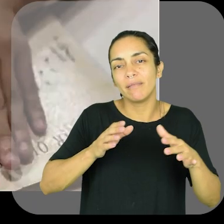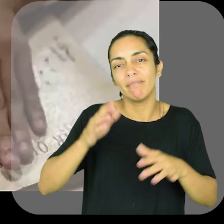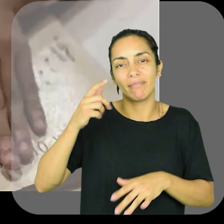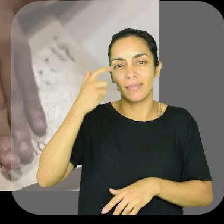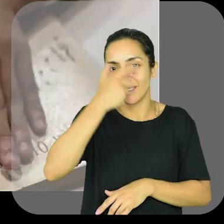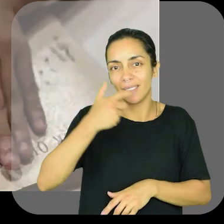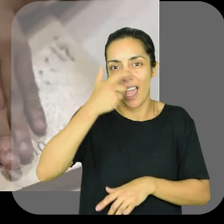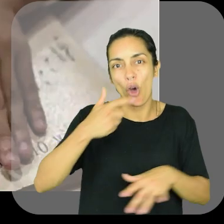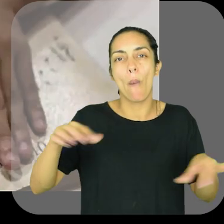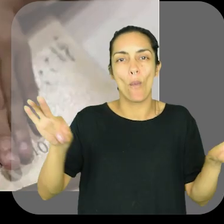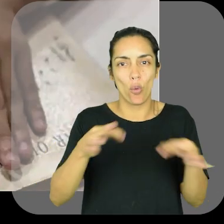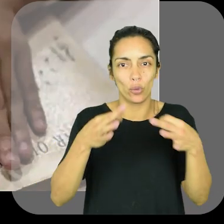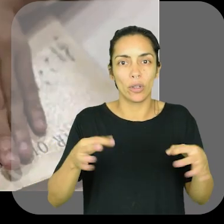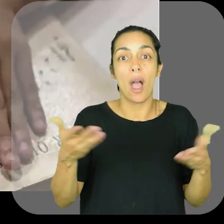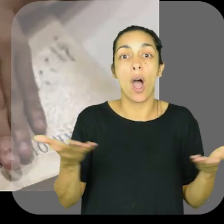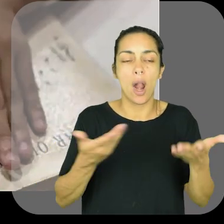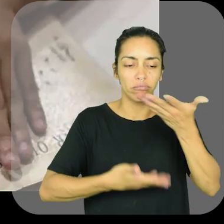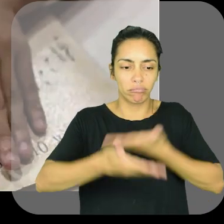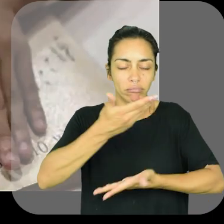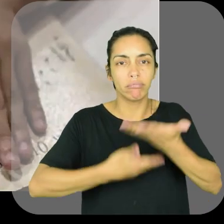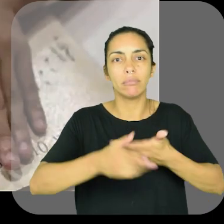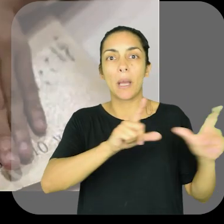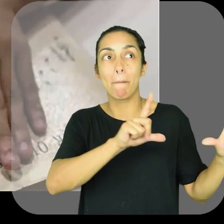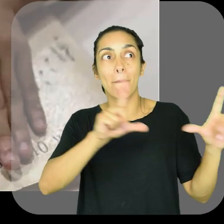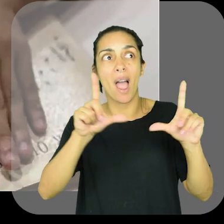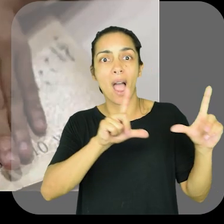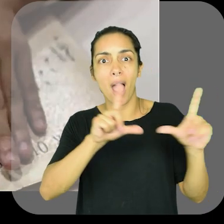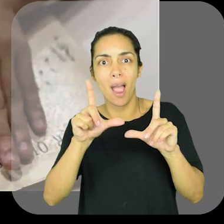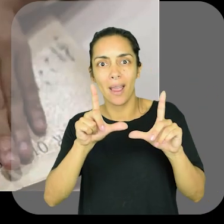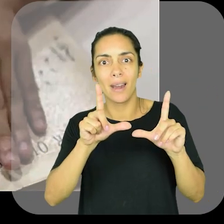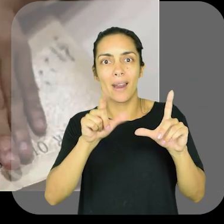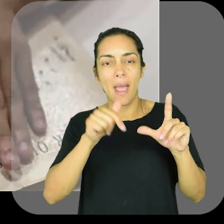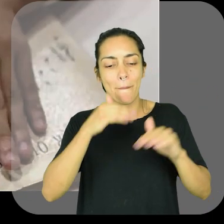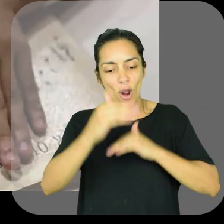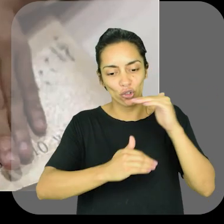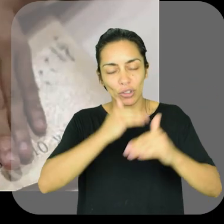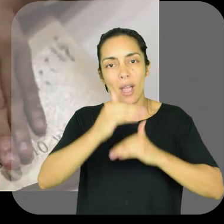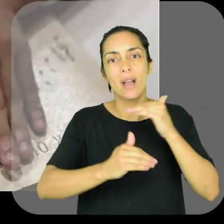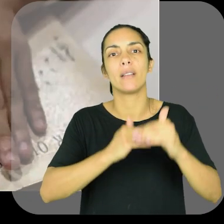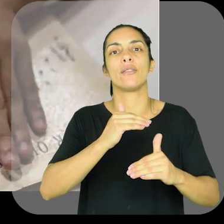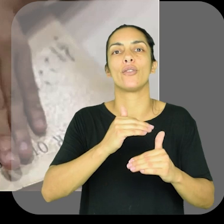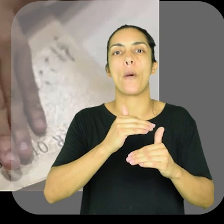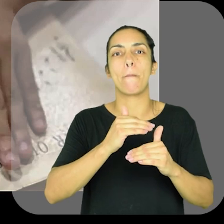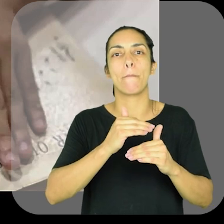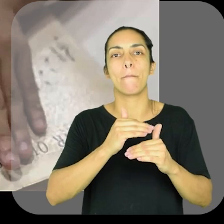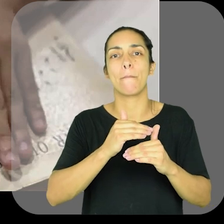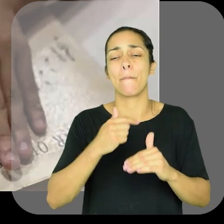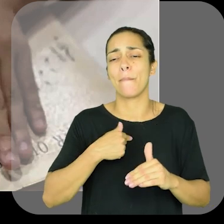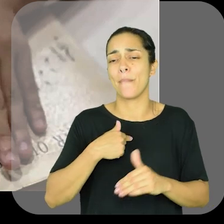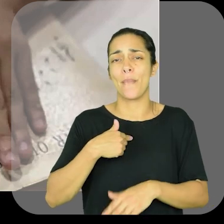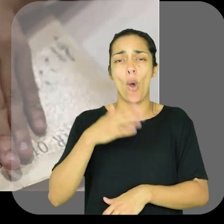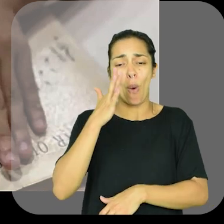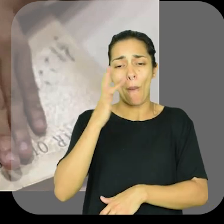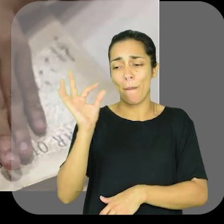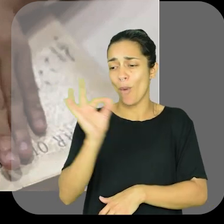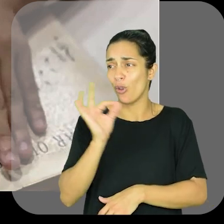estoy compartiendo unas imágenes de lo que ha sido parte de este proceso, tener el privilegio y la